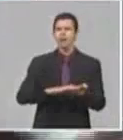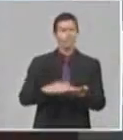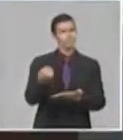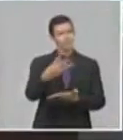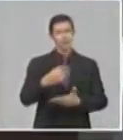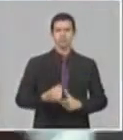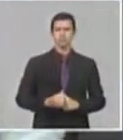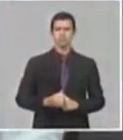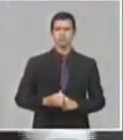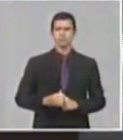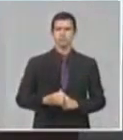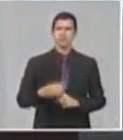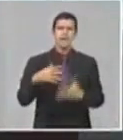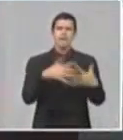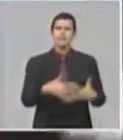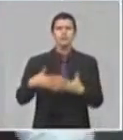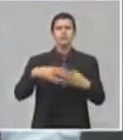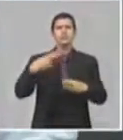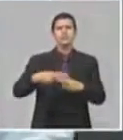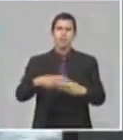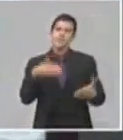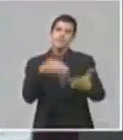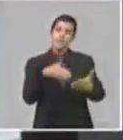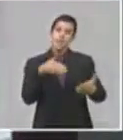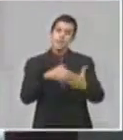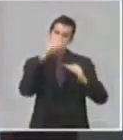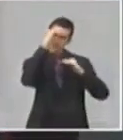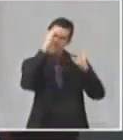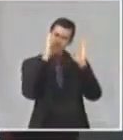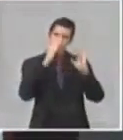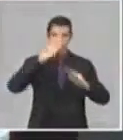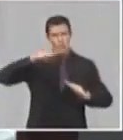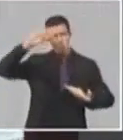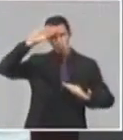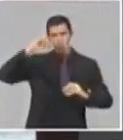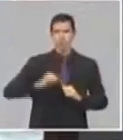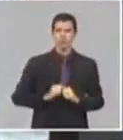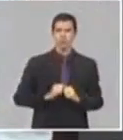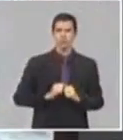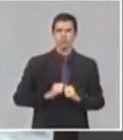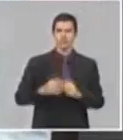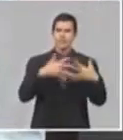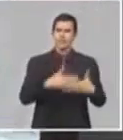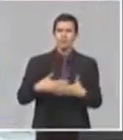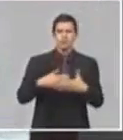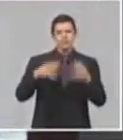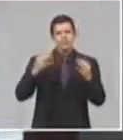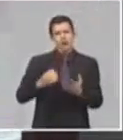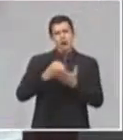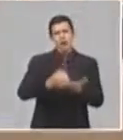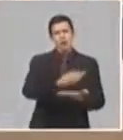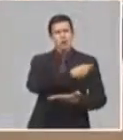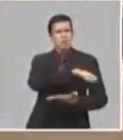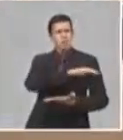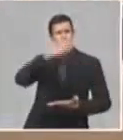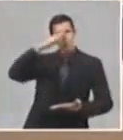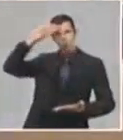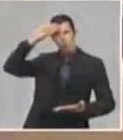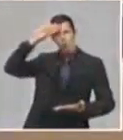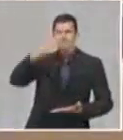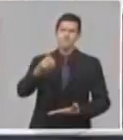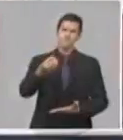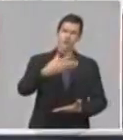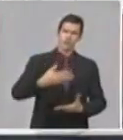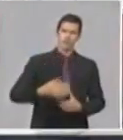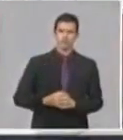con esa gente patriot están tan interesados de verdad pero el pueblo lo que quiere es el cambio del sistema tendencias